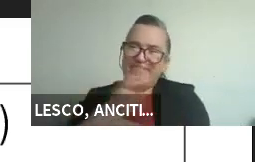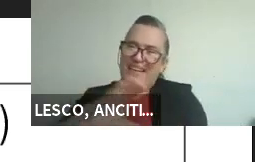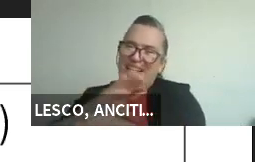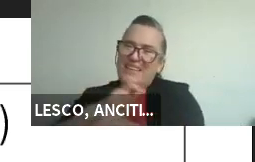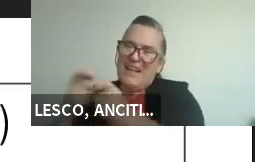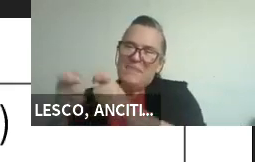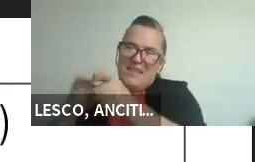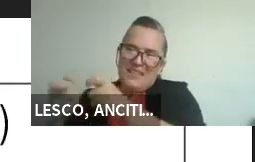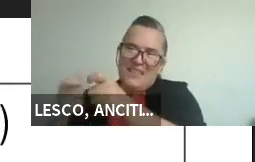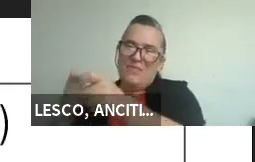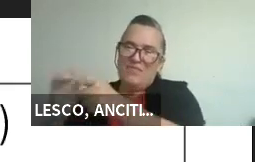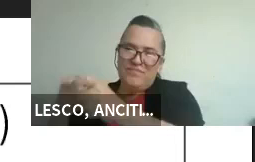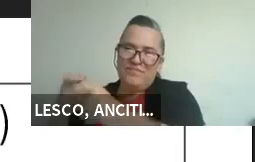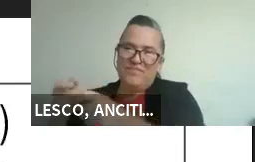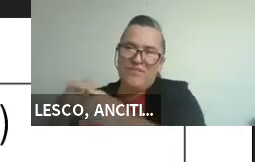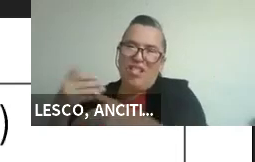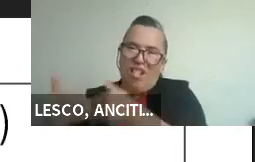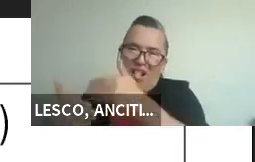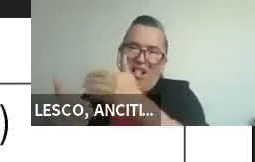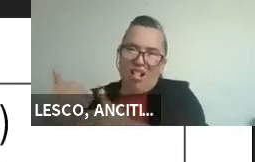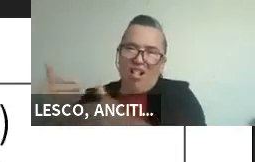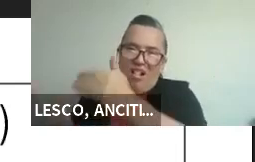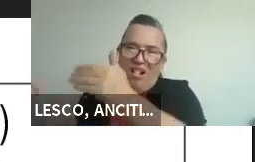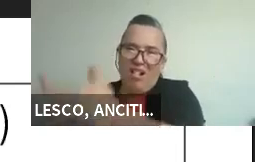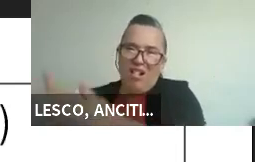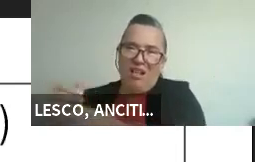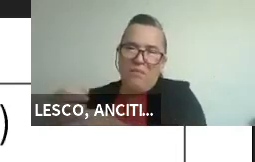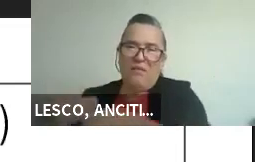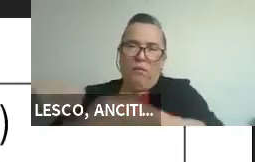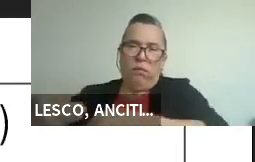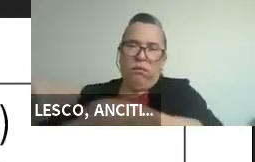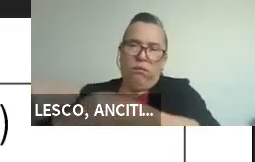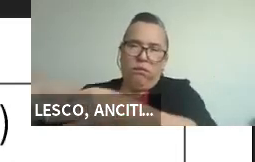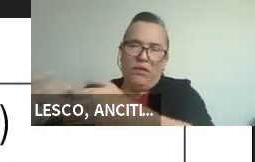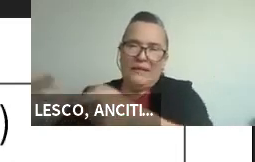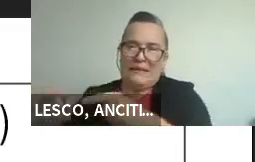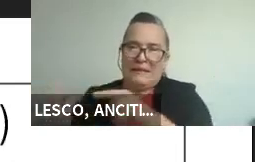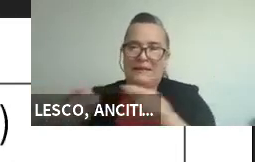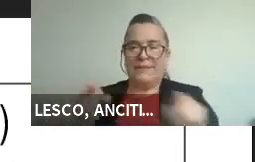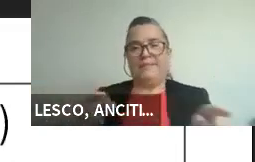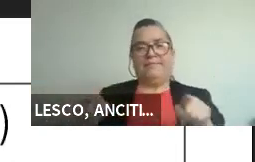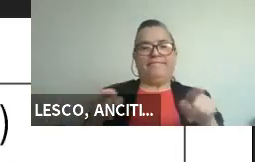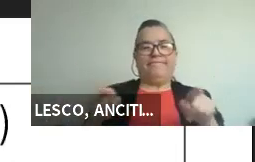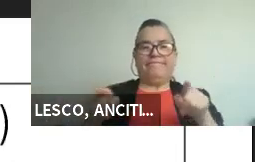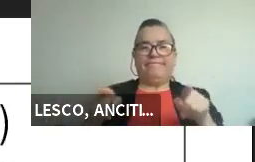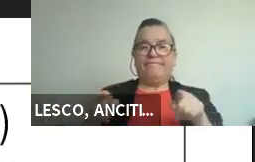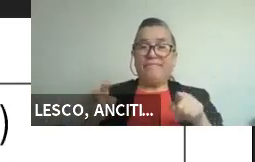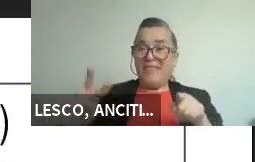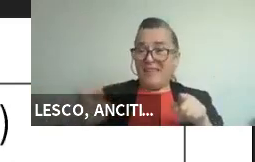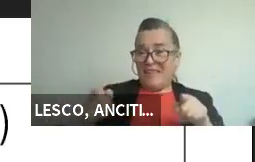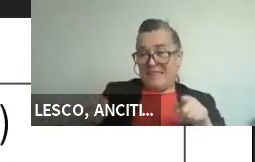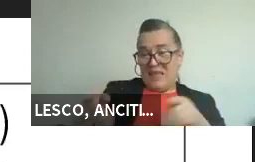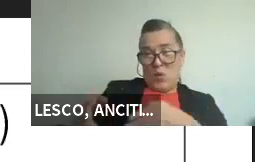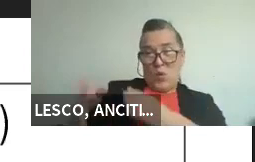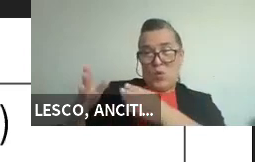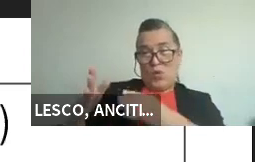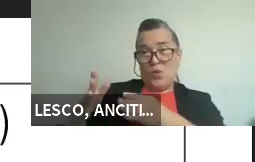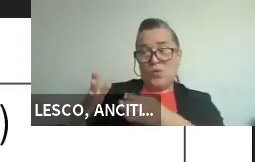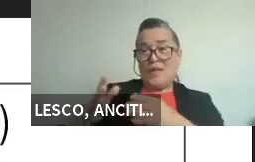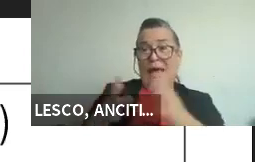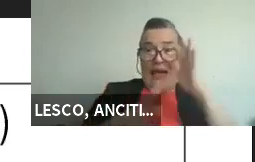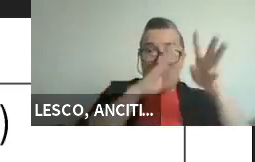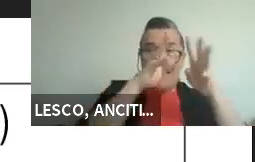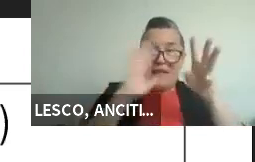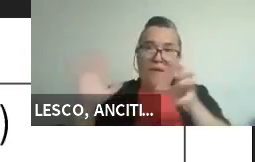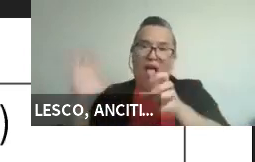administrativo más procedimental más formalista muchas veces estos segundos senderos ahogan la creatividad y